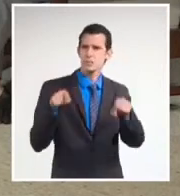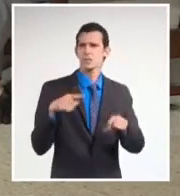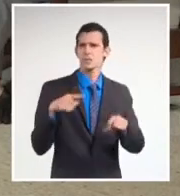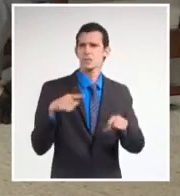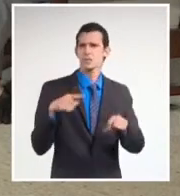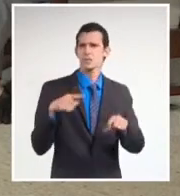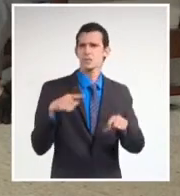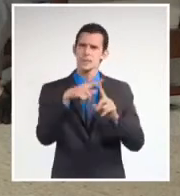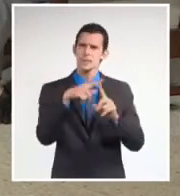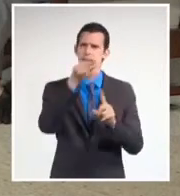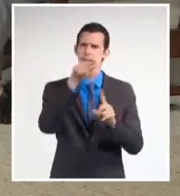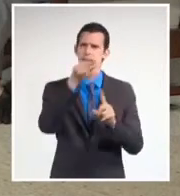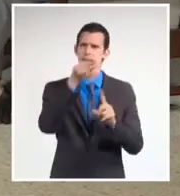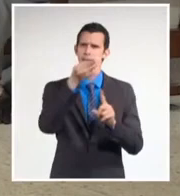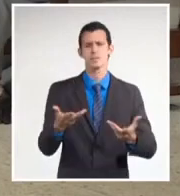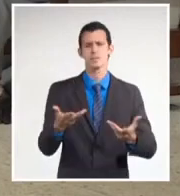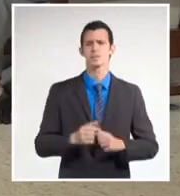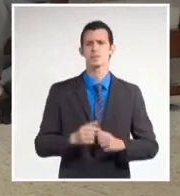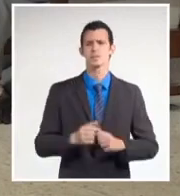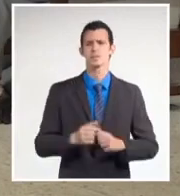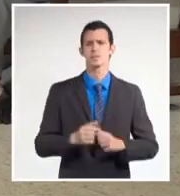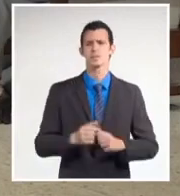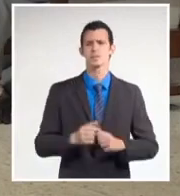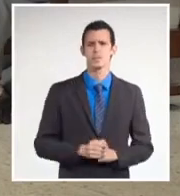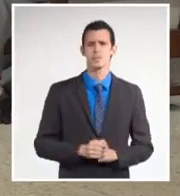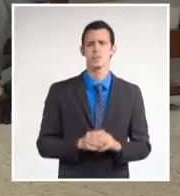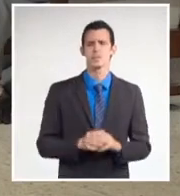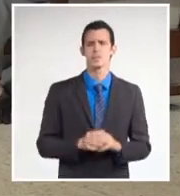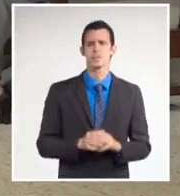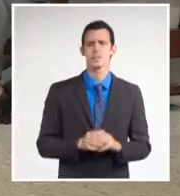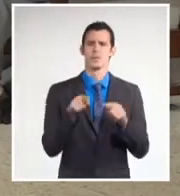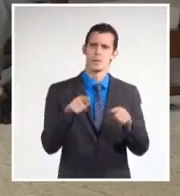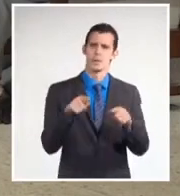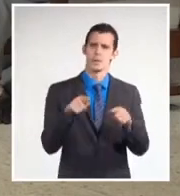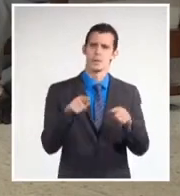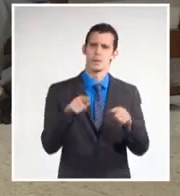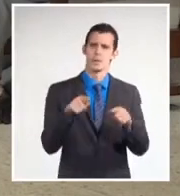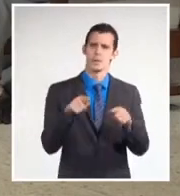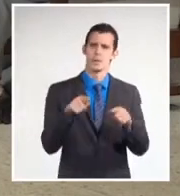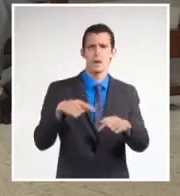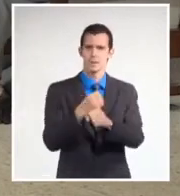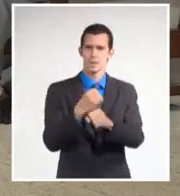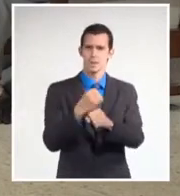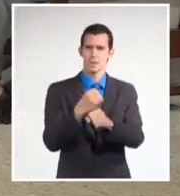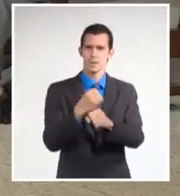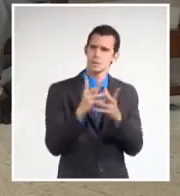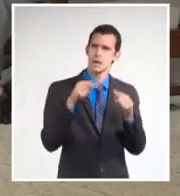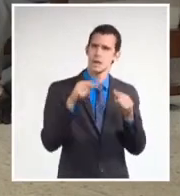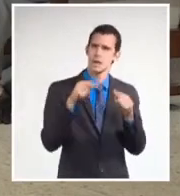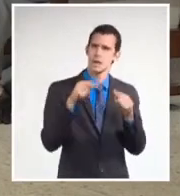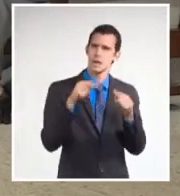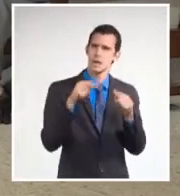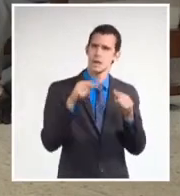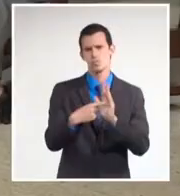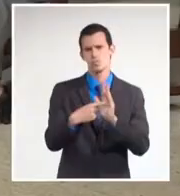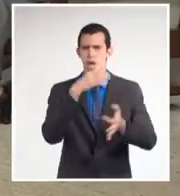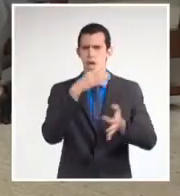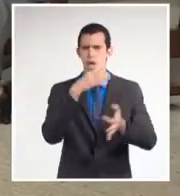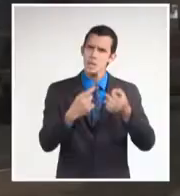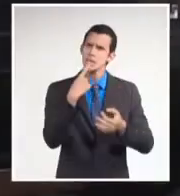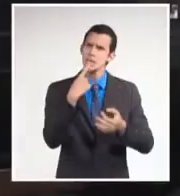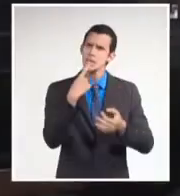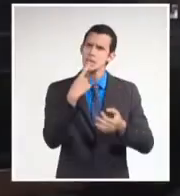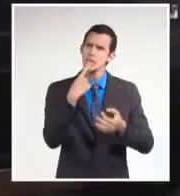tema, uno de los temas fundamentales también sobre los que se debatió fuertemente en la jornada de hoy, porque esa palabra de salvar la zafra